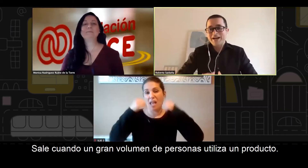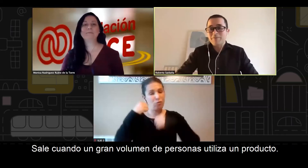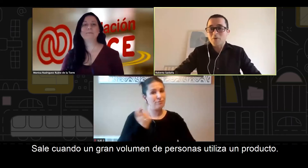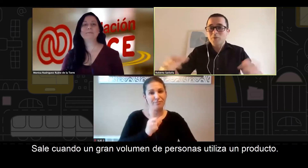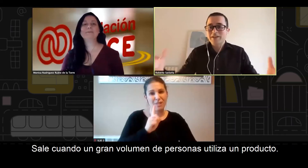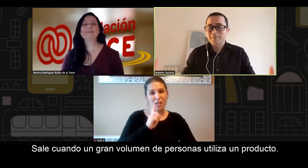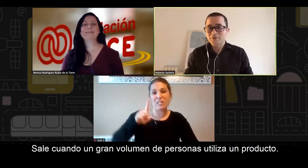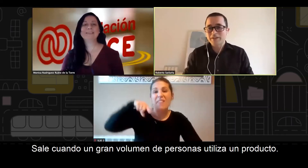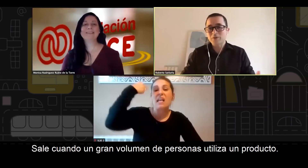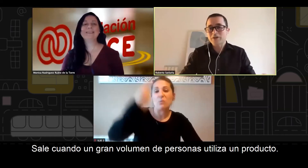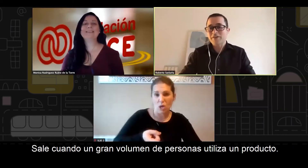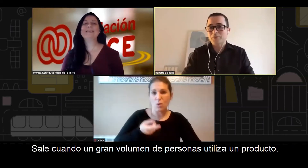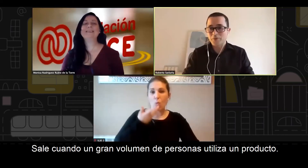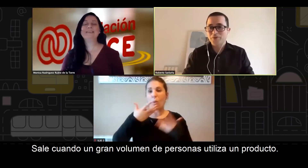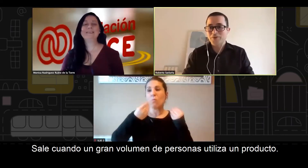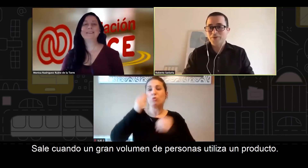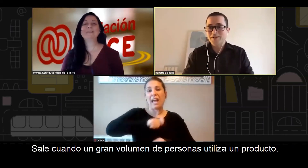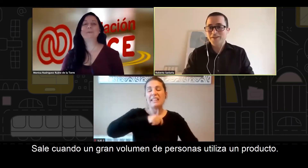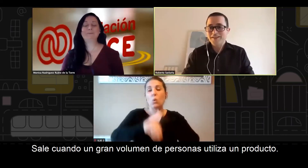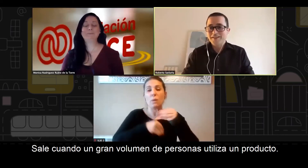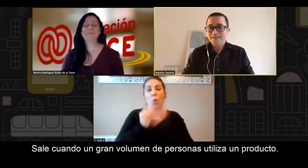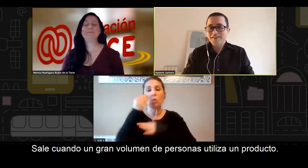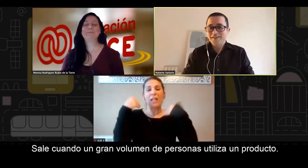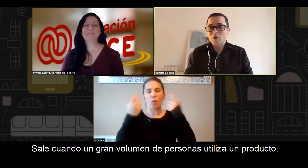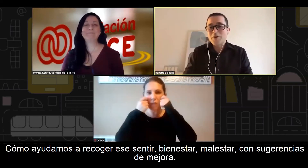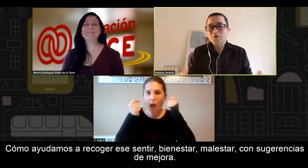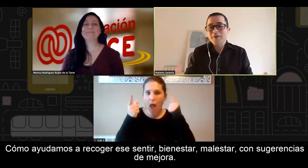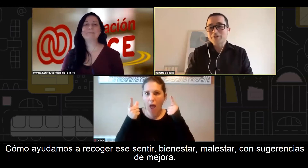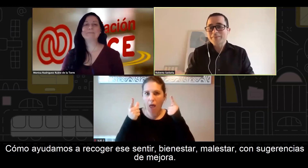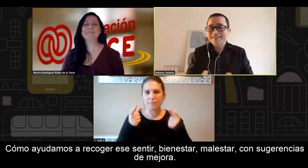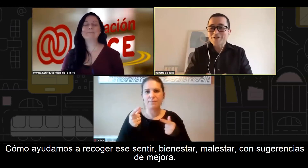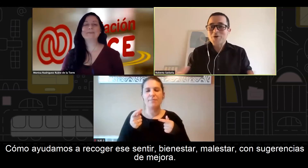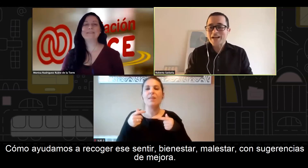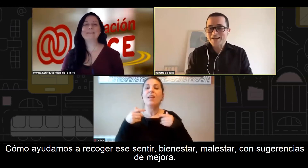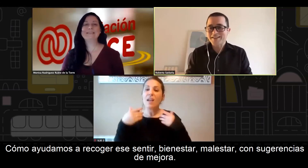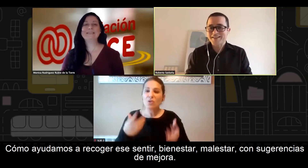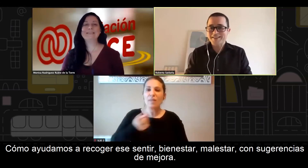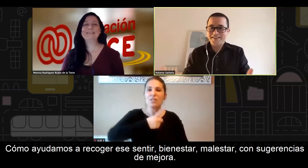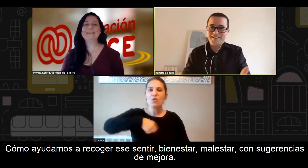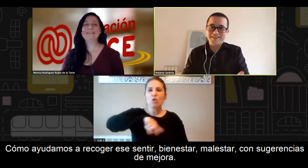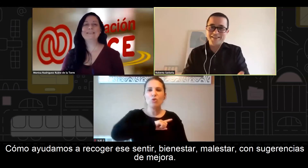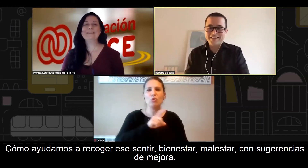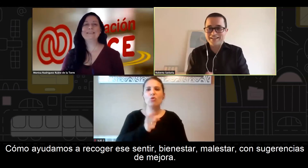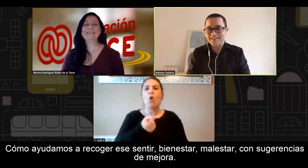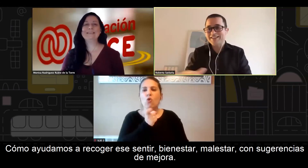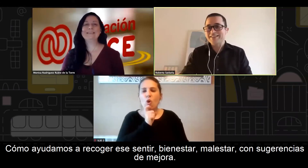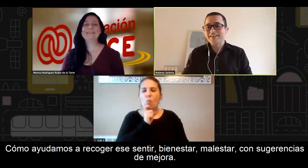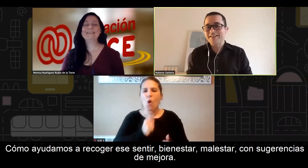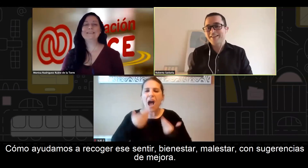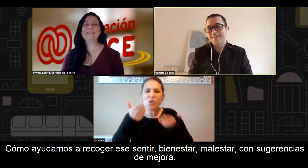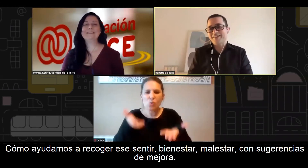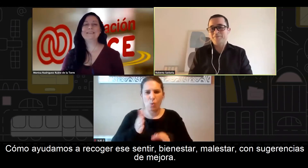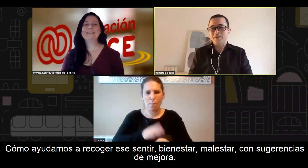gran volumen de personas están utilizando un producto. Pues, ¿cómo ayudamos también a recoger ese